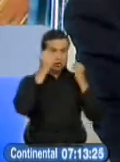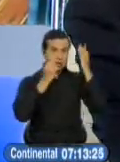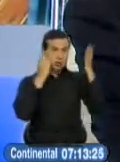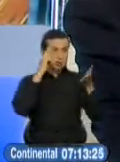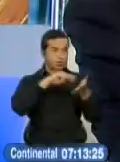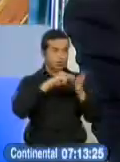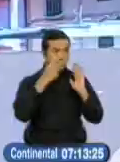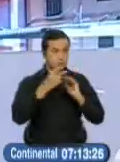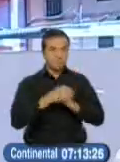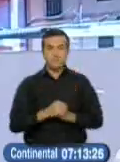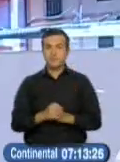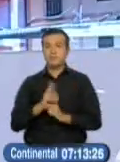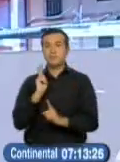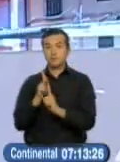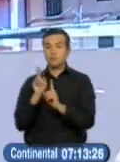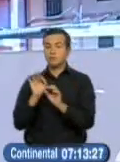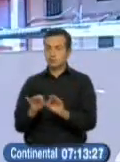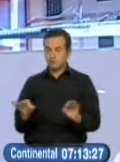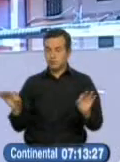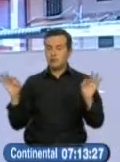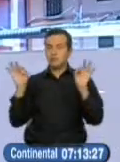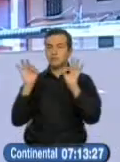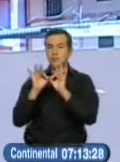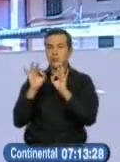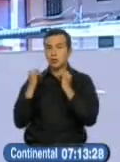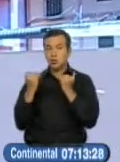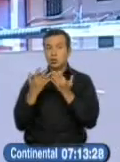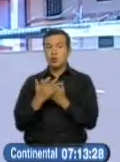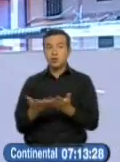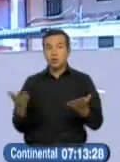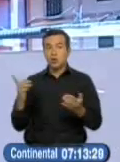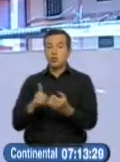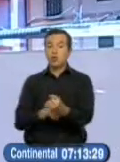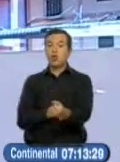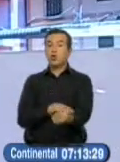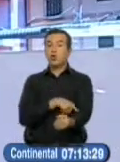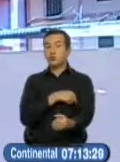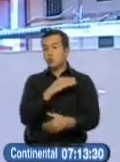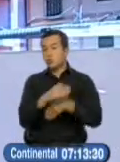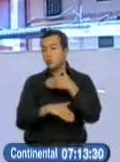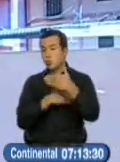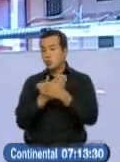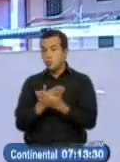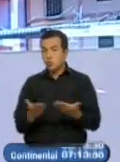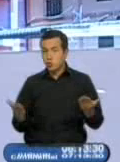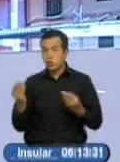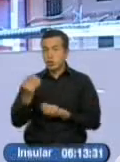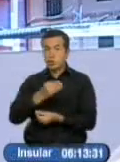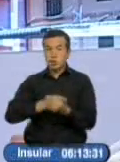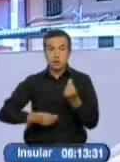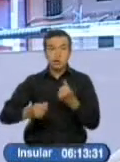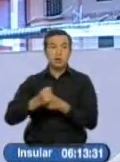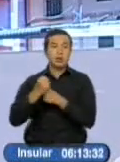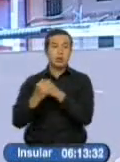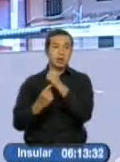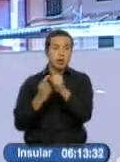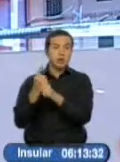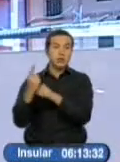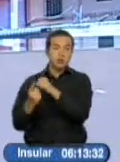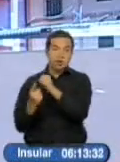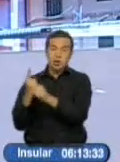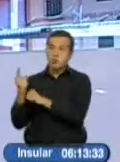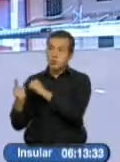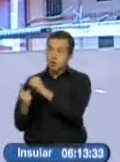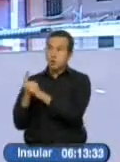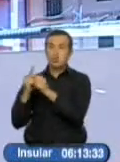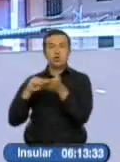tecnología? Ese es un punto muy importante, Carlos, porque este sector ha tenido tradicionalmente la costumbre de invertir todos los años en tecnología